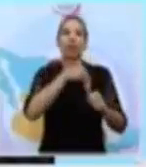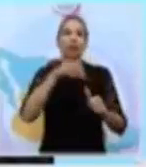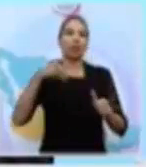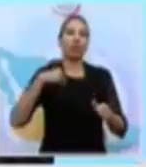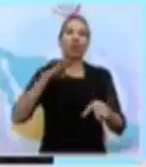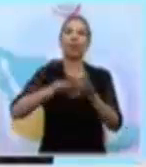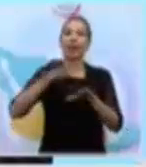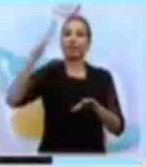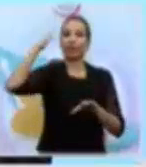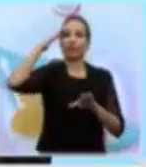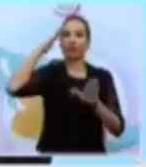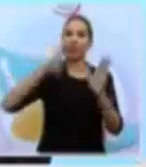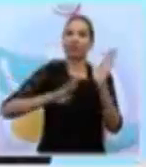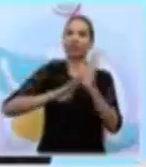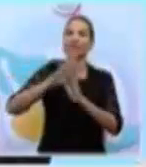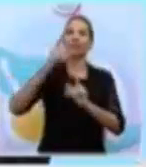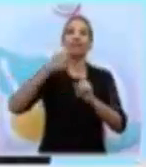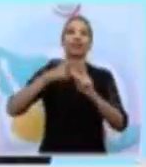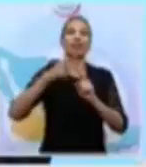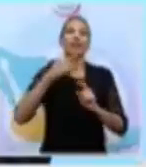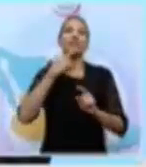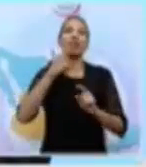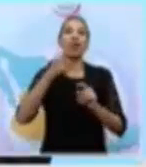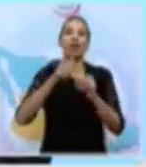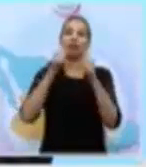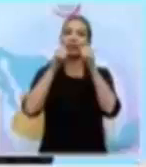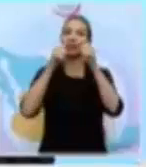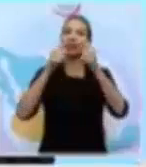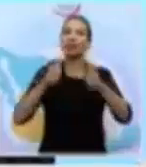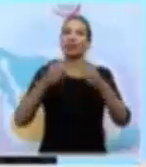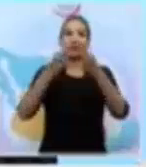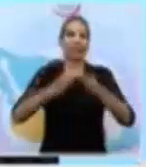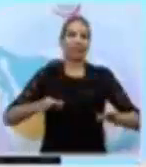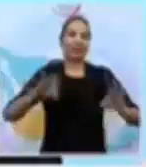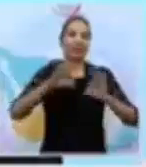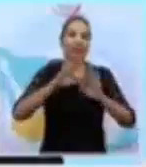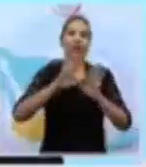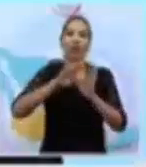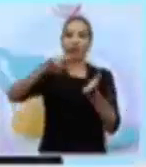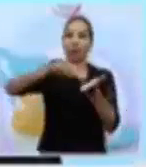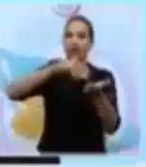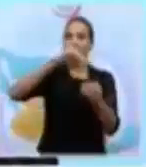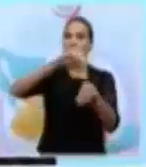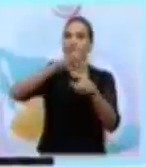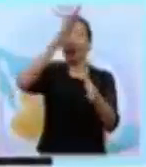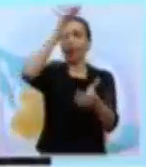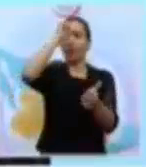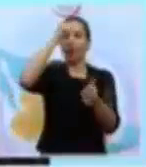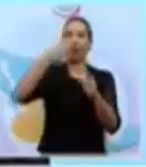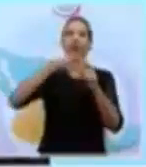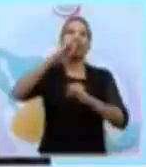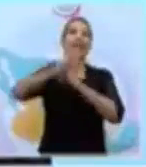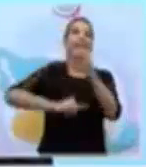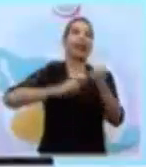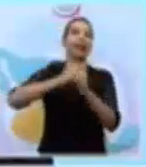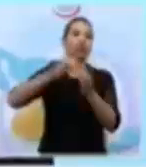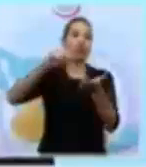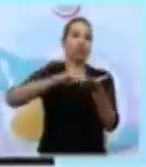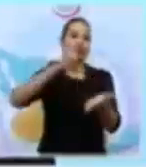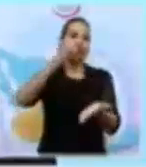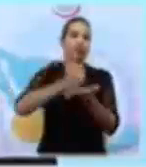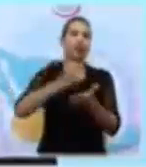mucho liderazgo, con mucho talento, con mucha propiedad, los compromisos firmados con México a nivel internacional en